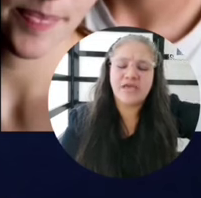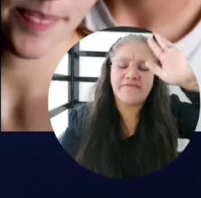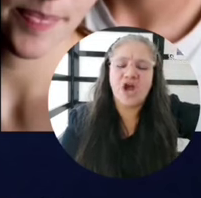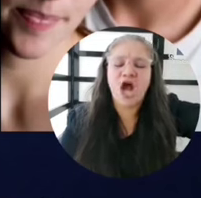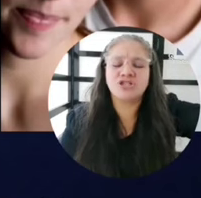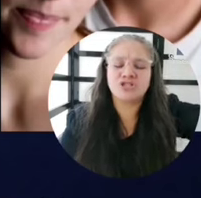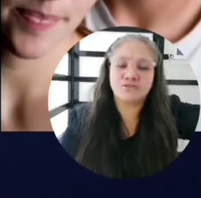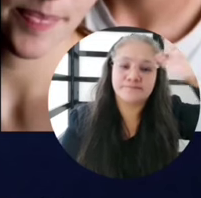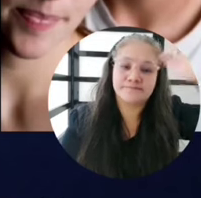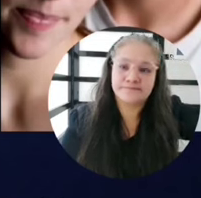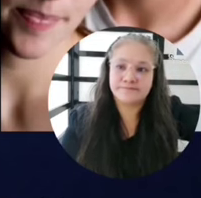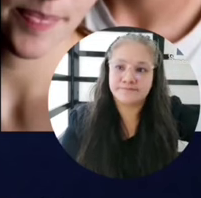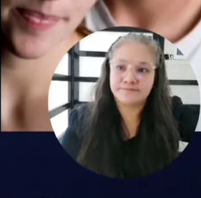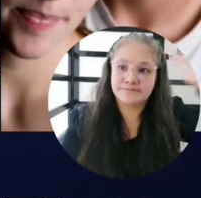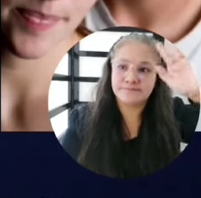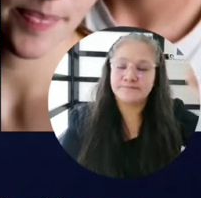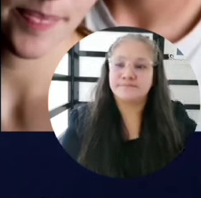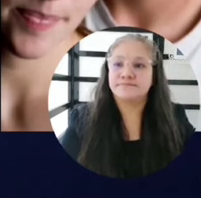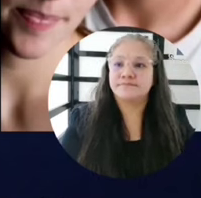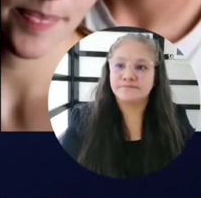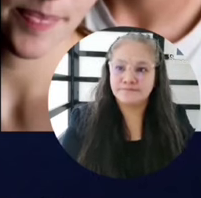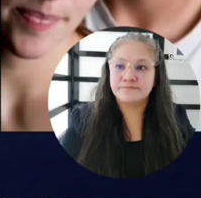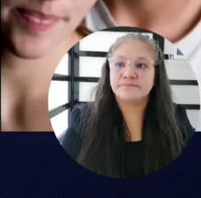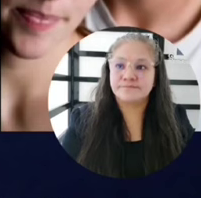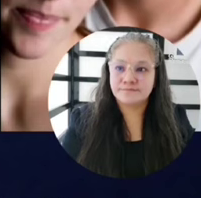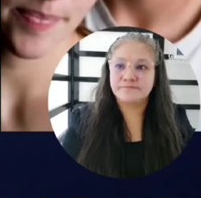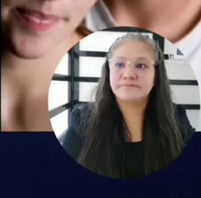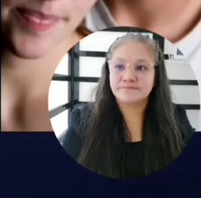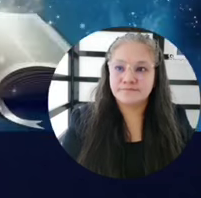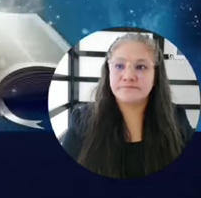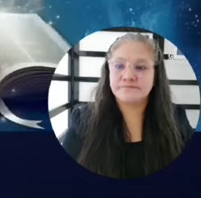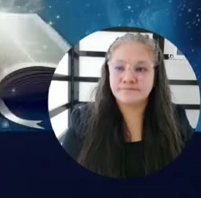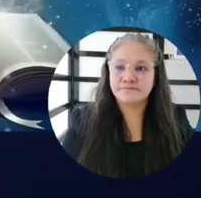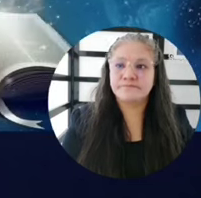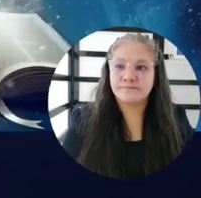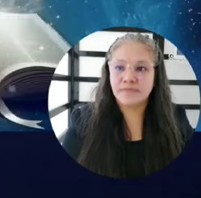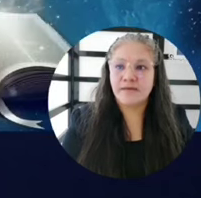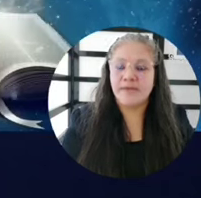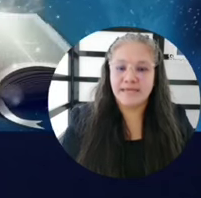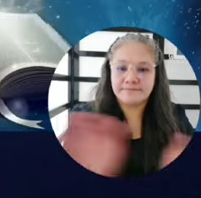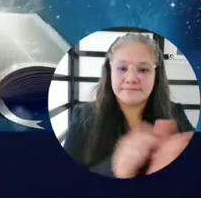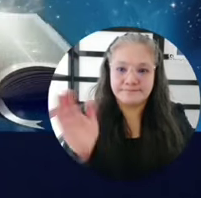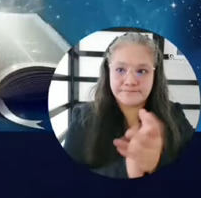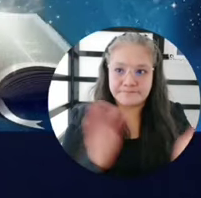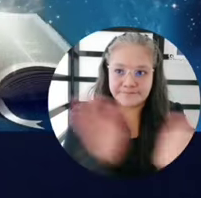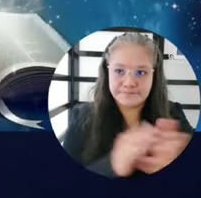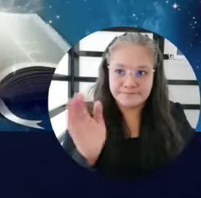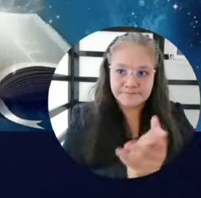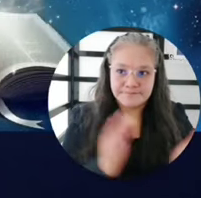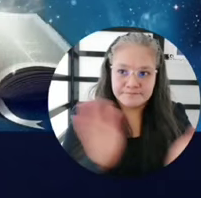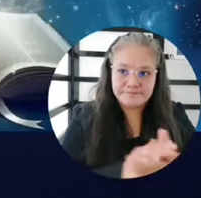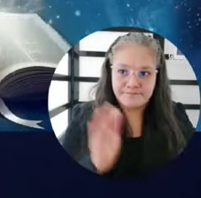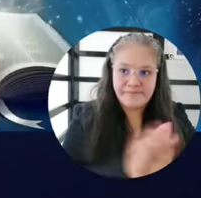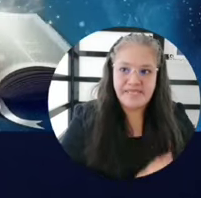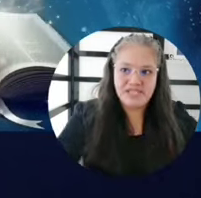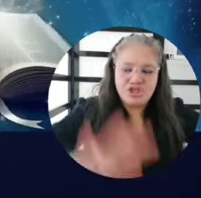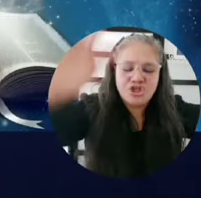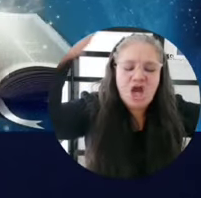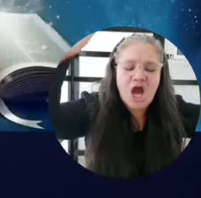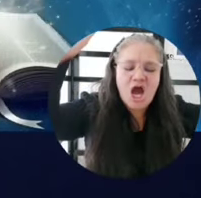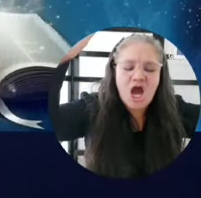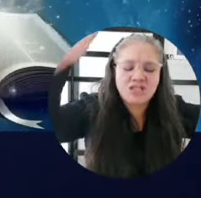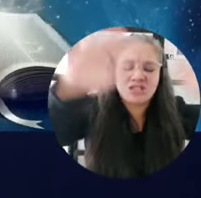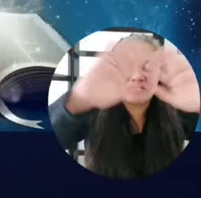Amén. Dejando vicios y condiciones de vida pecaminosas. ¿Por qué? Porque este libro tiene ese efecto. Por eso es que hay